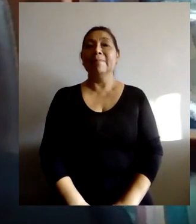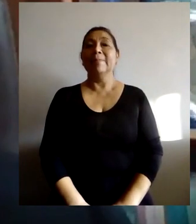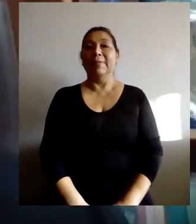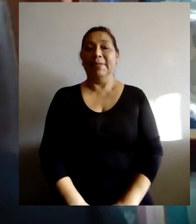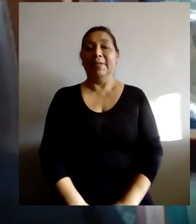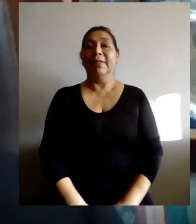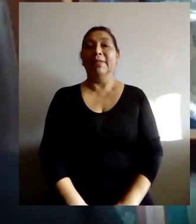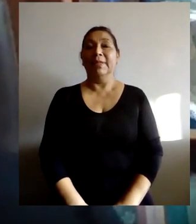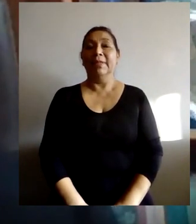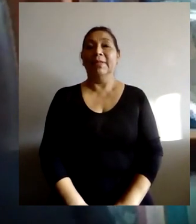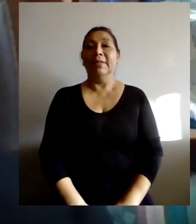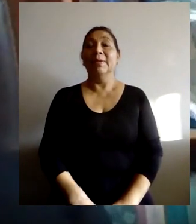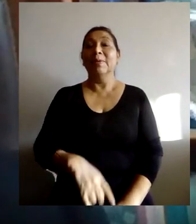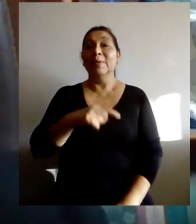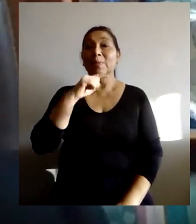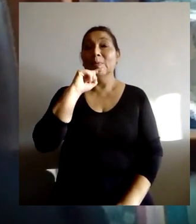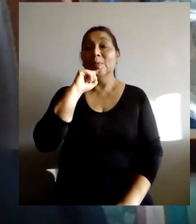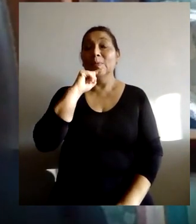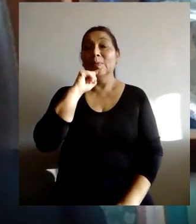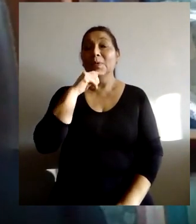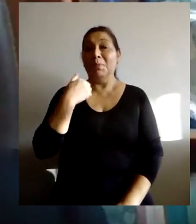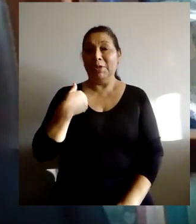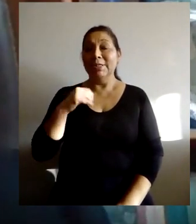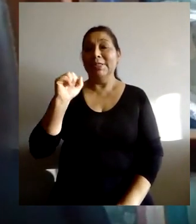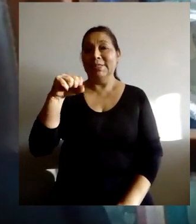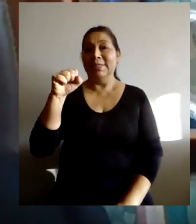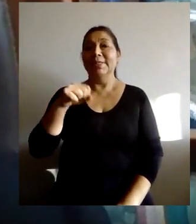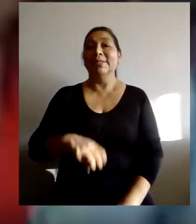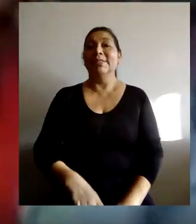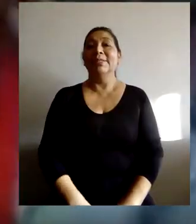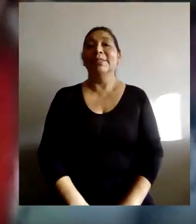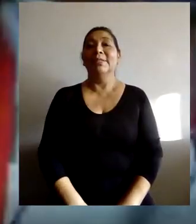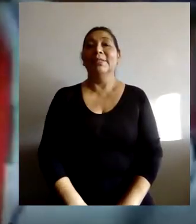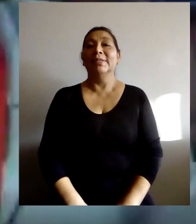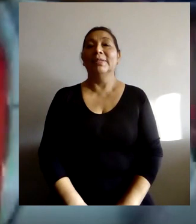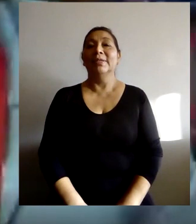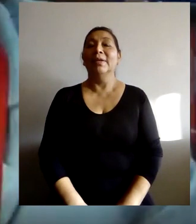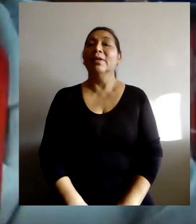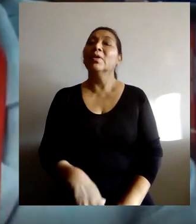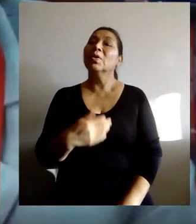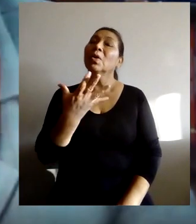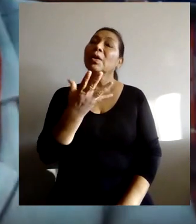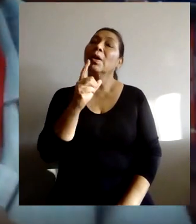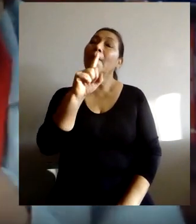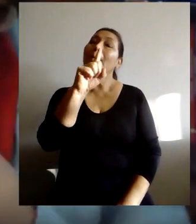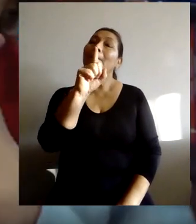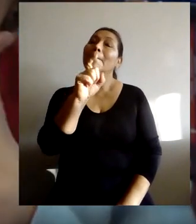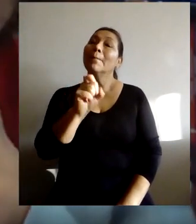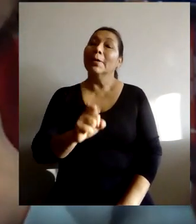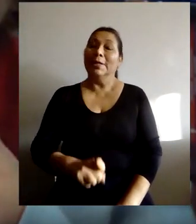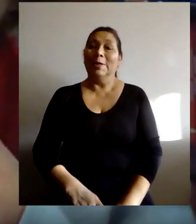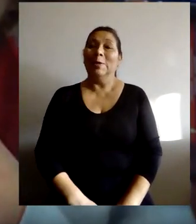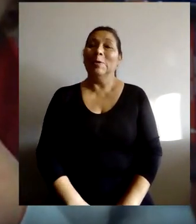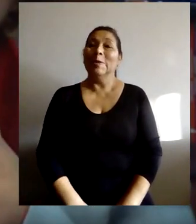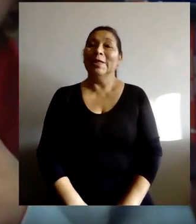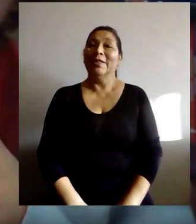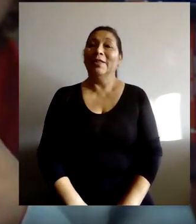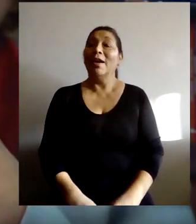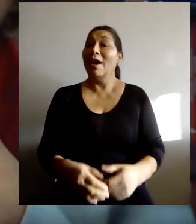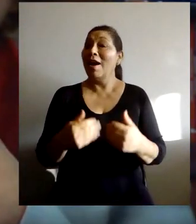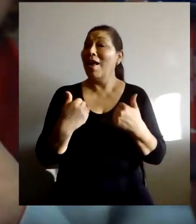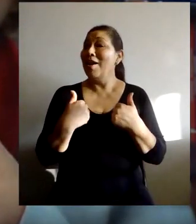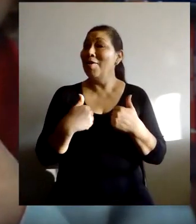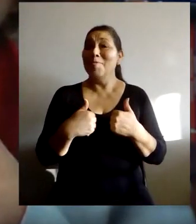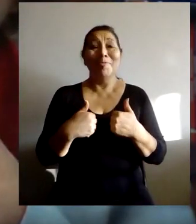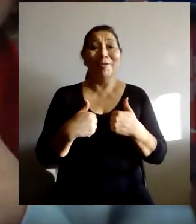Sí. La doctora Marianela Ledesma, ¿alguna pregunta? Sí, presidente, yo voy a hacer una pregunta. En atención aparece